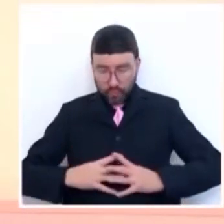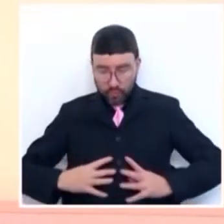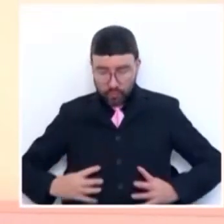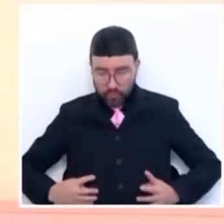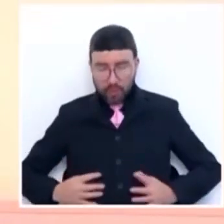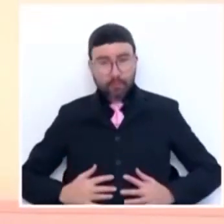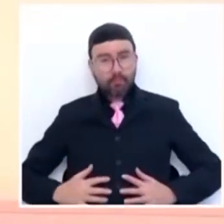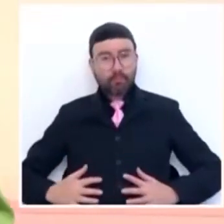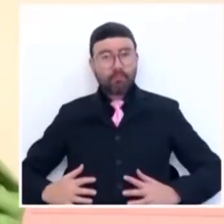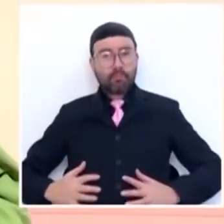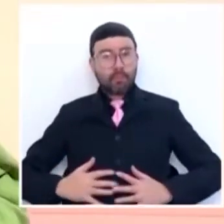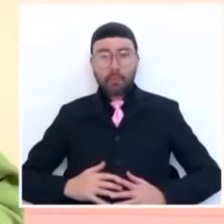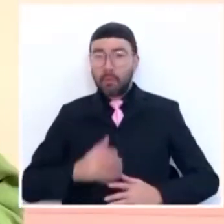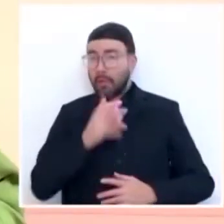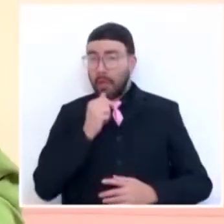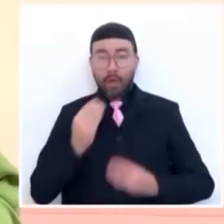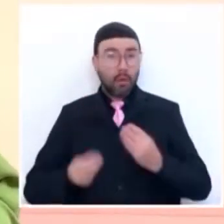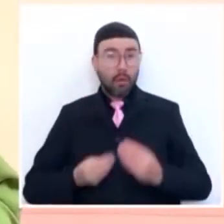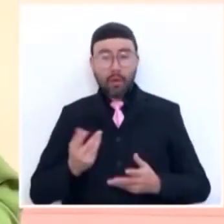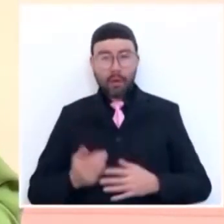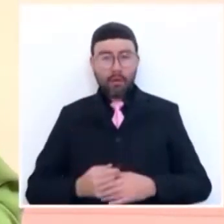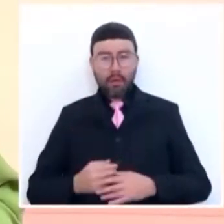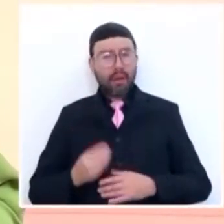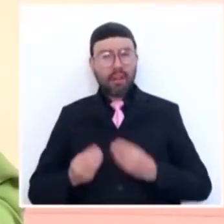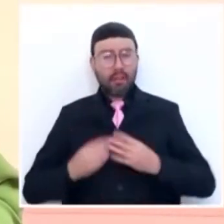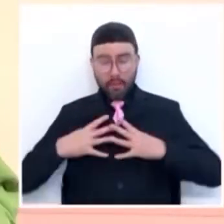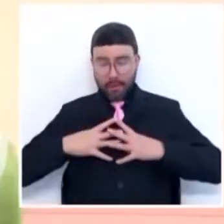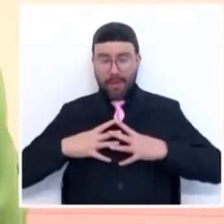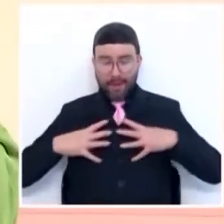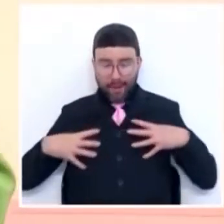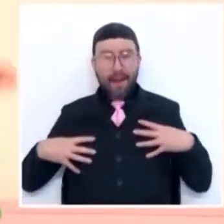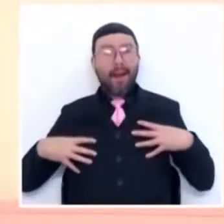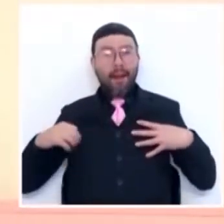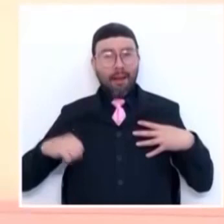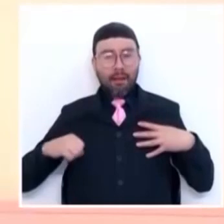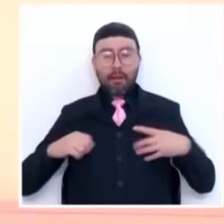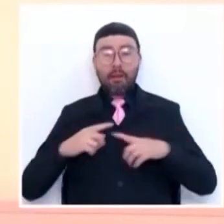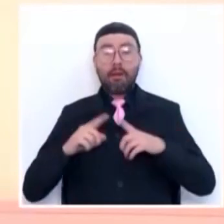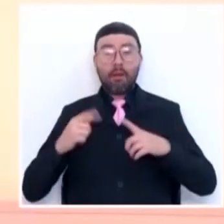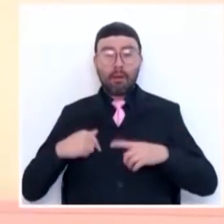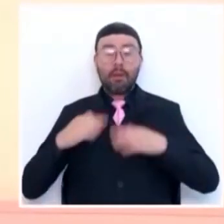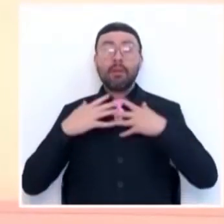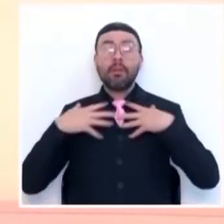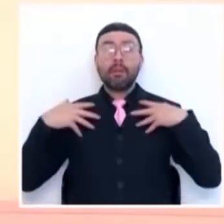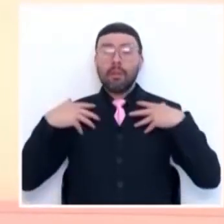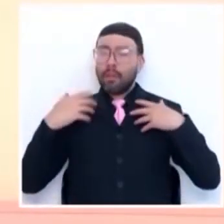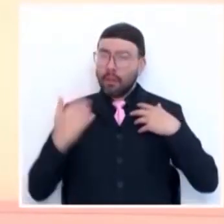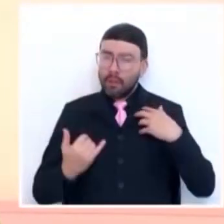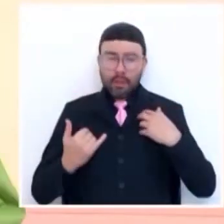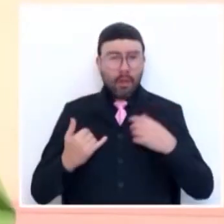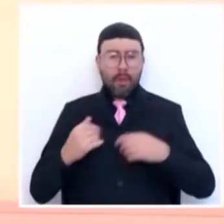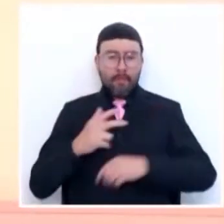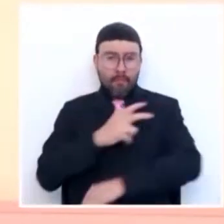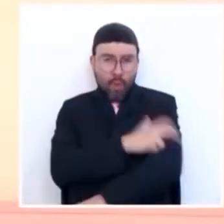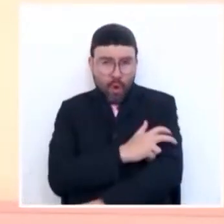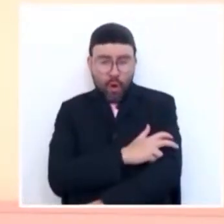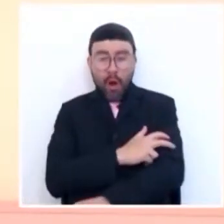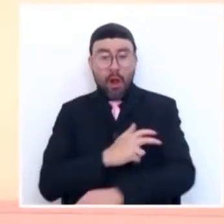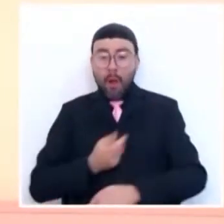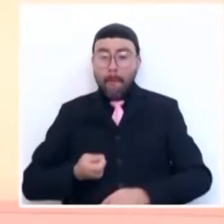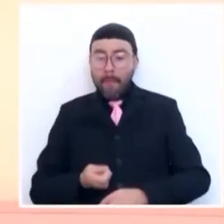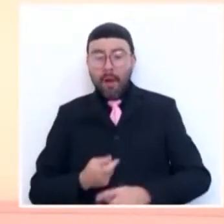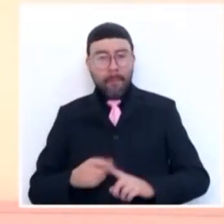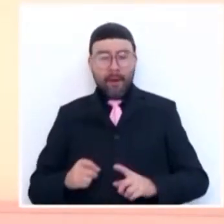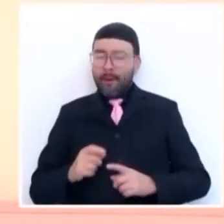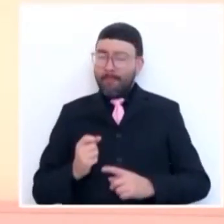usemos. Usamos los intercostales, usamos los escalenos, músculos auxiliares, pero no usamos el